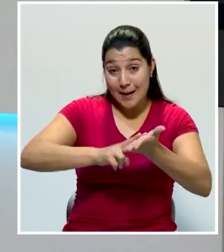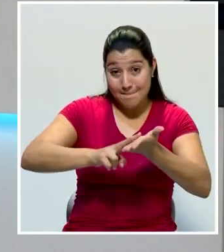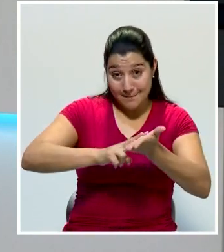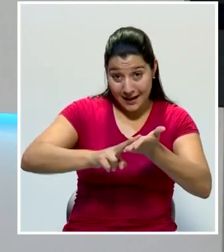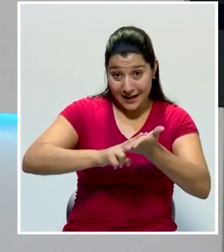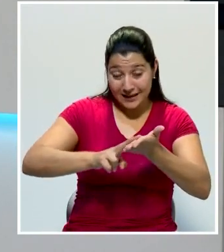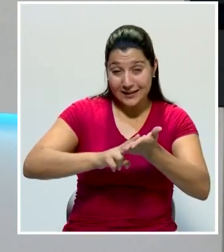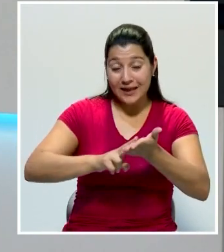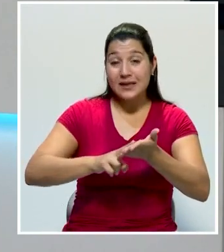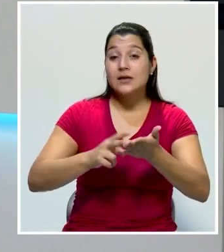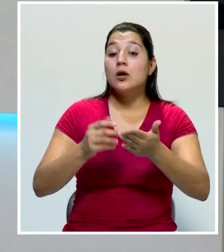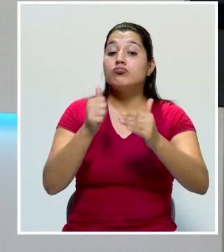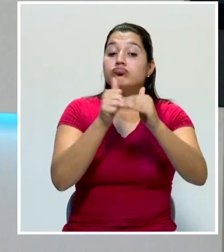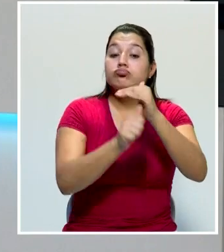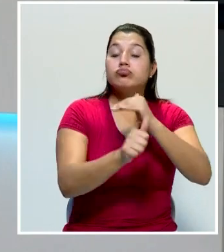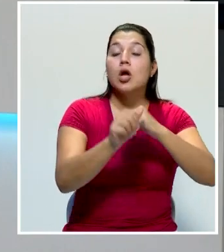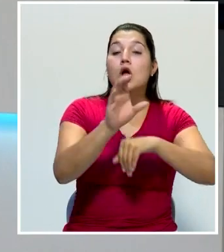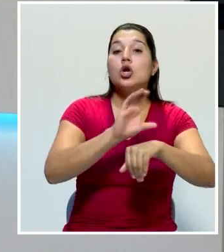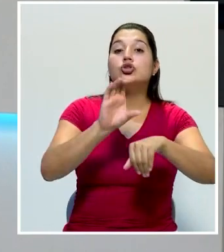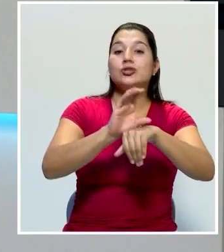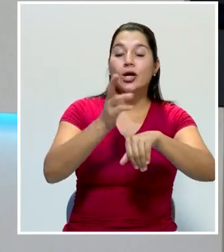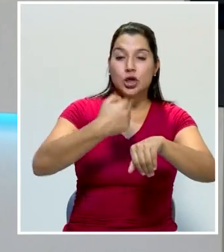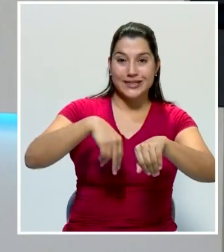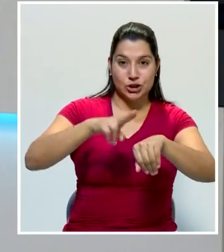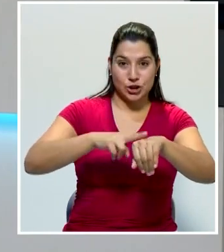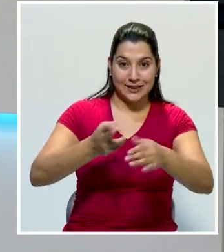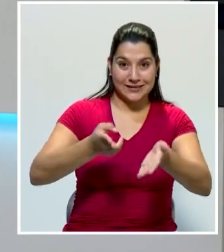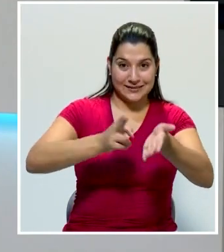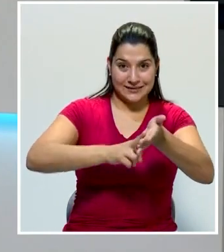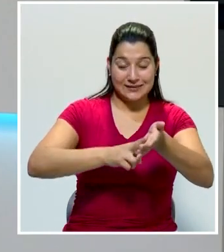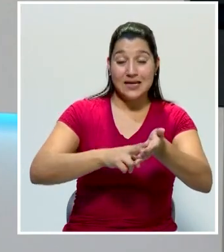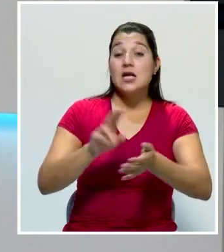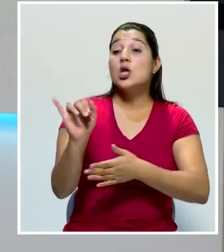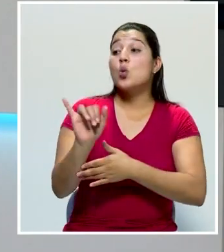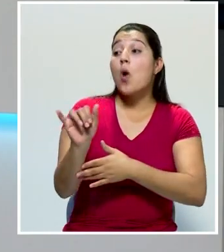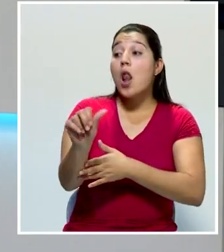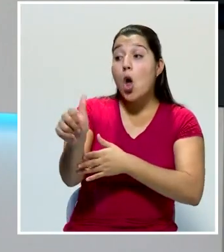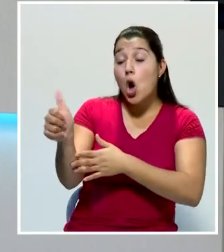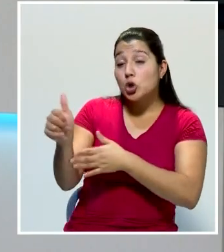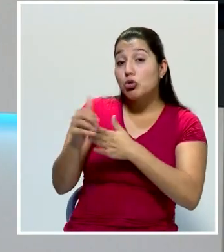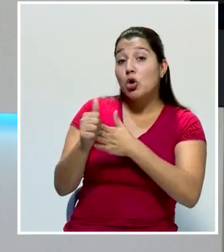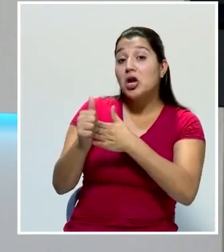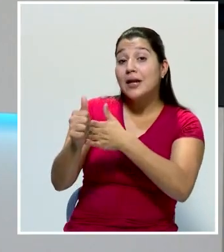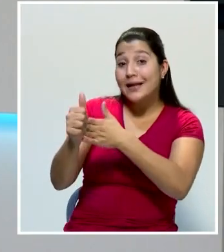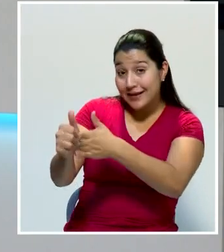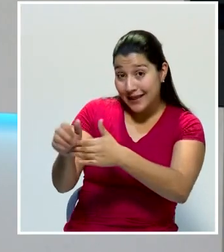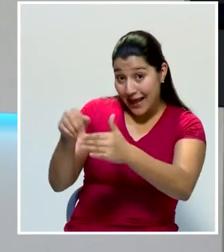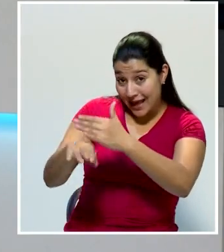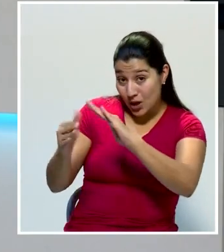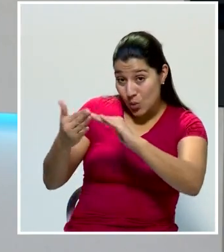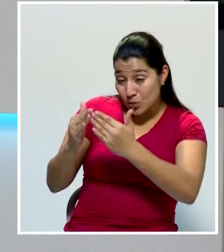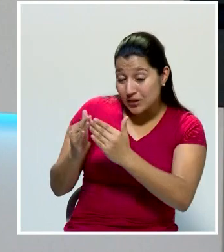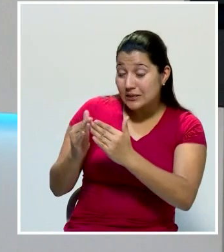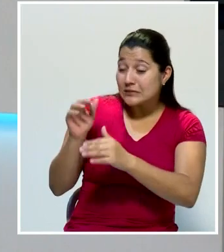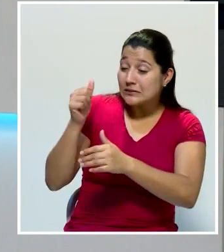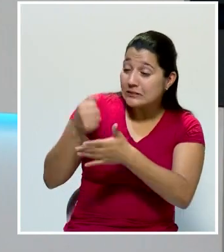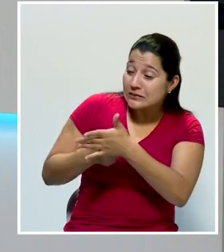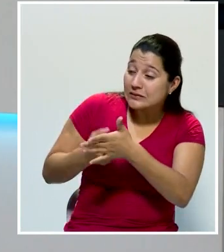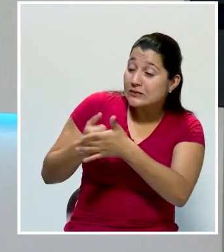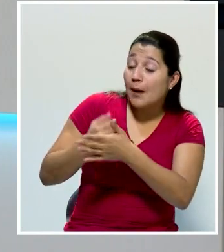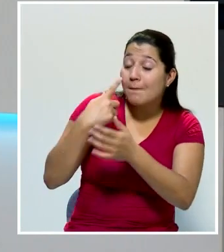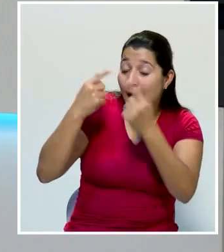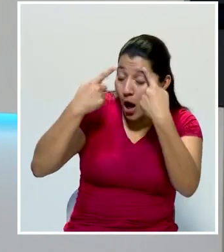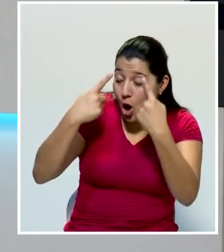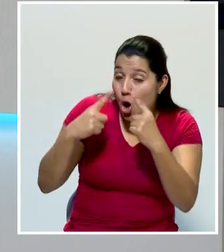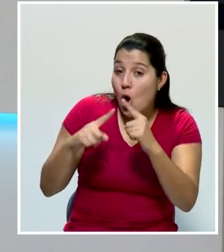por el Consejo Nacional de Concesiones, varios líderes comunales de la zona norte buscan revivir la iniciativa como una opción